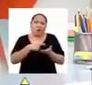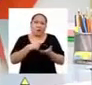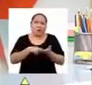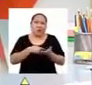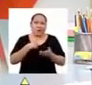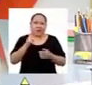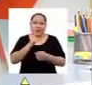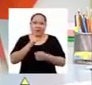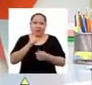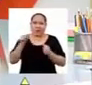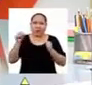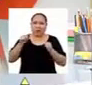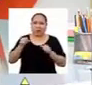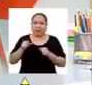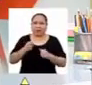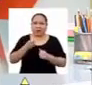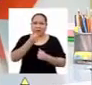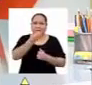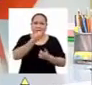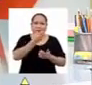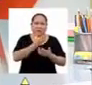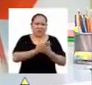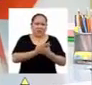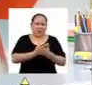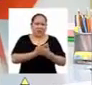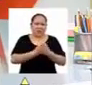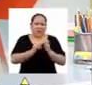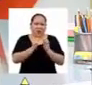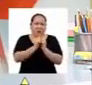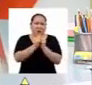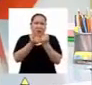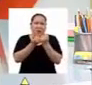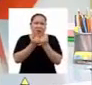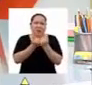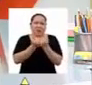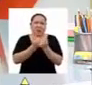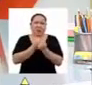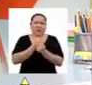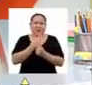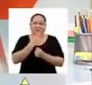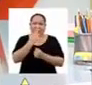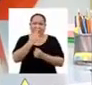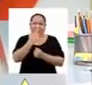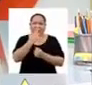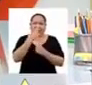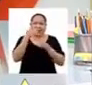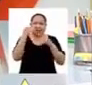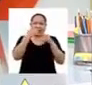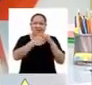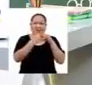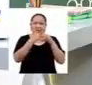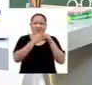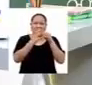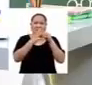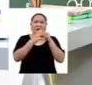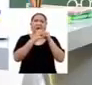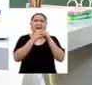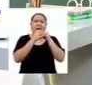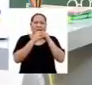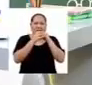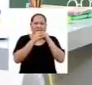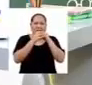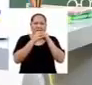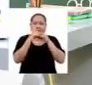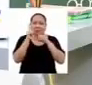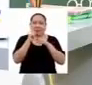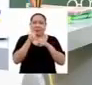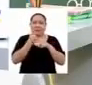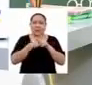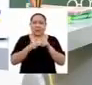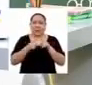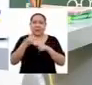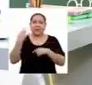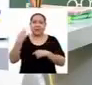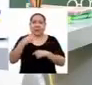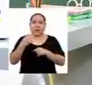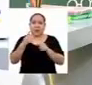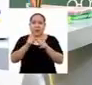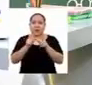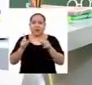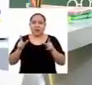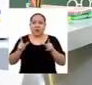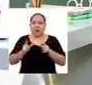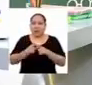hace mal disfrutar de un buen pan con chicharrón, pero siempre en lugares que